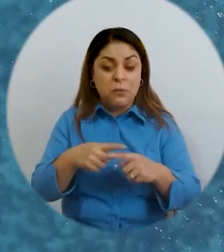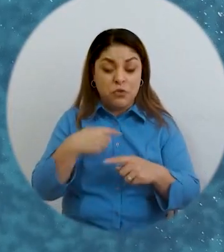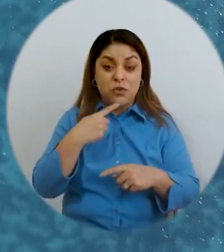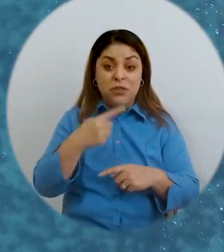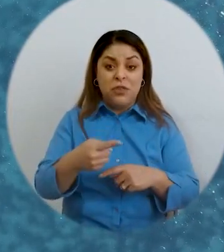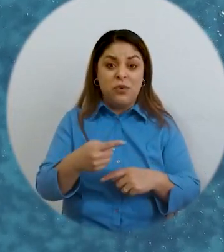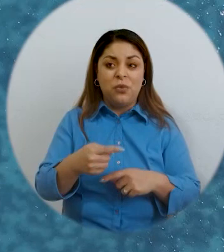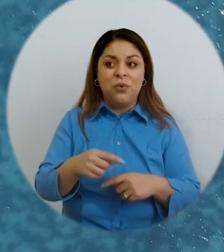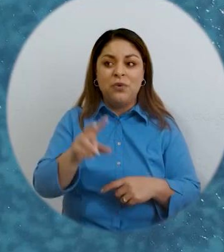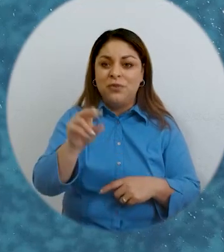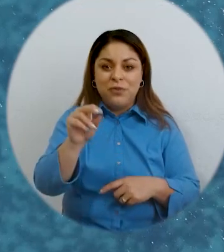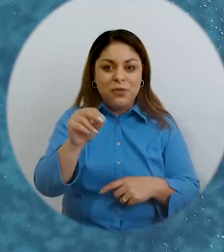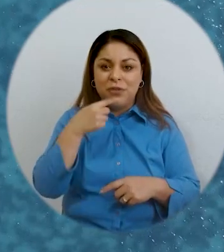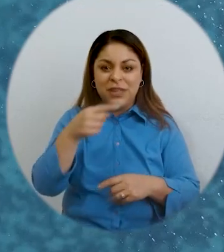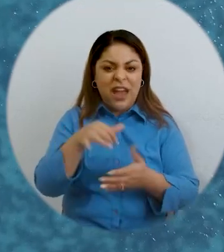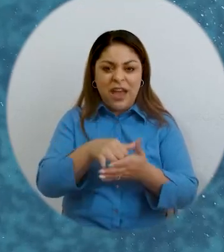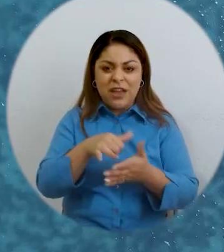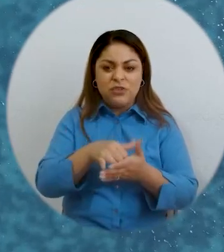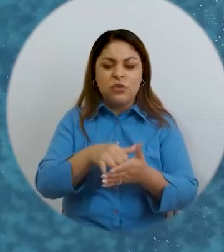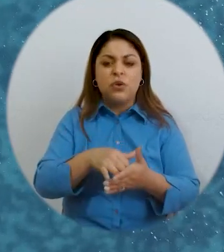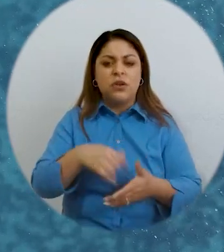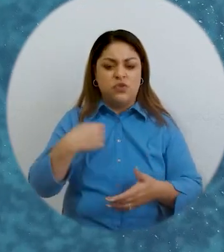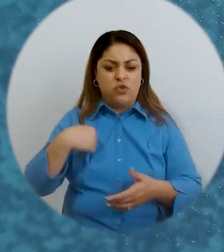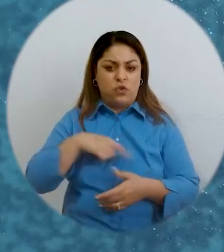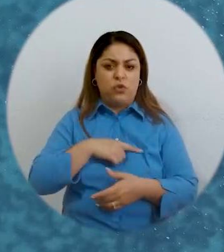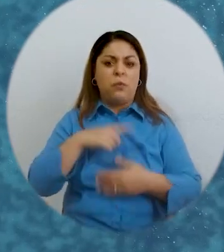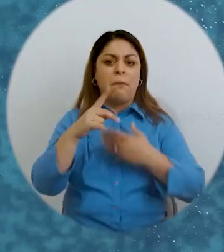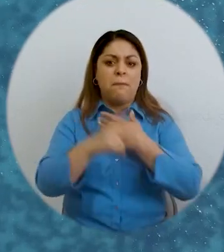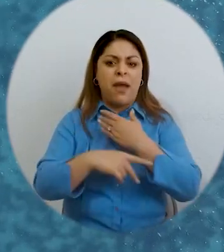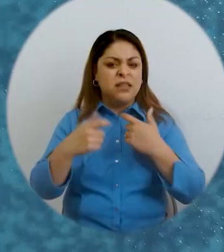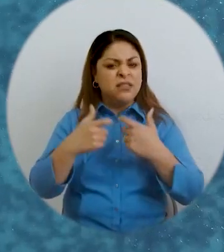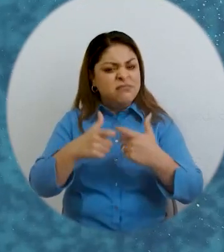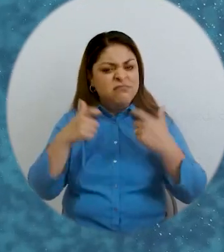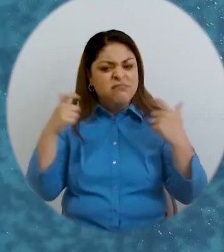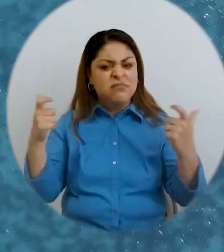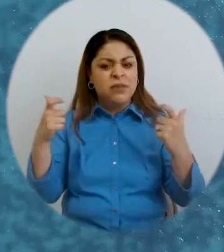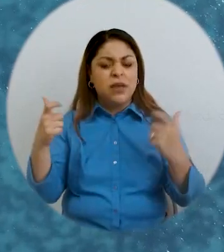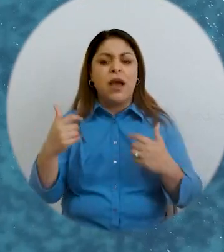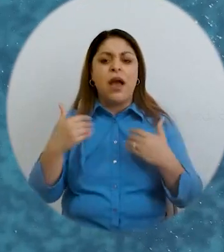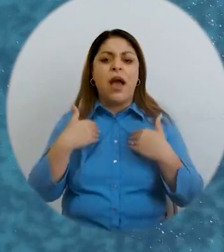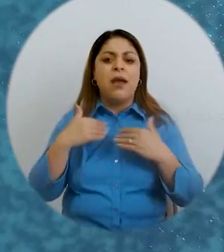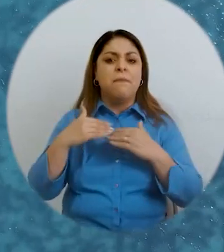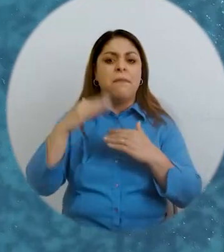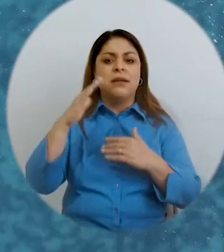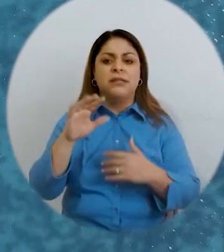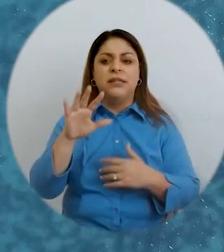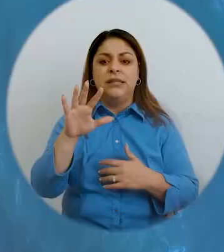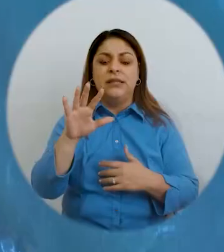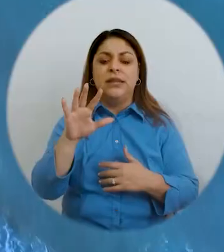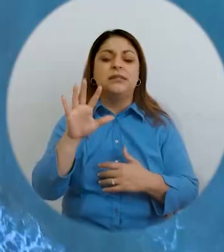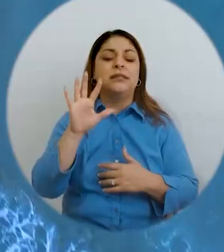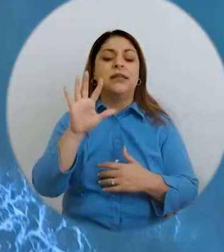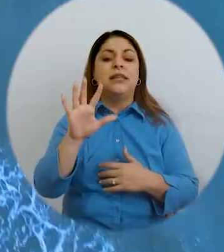amigos y amigas y a mi familia, nunca digan que somos un país pequeño, somos un país gigante. Tenemos más de 500,000 kilómetros cuadrados de